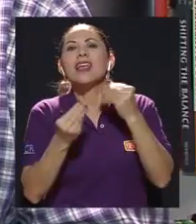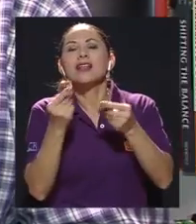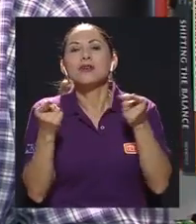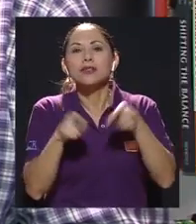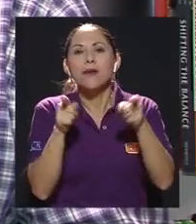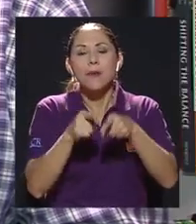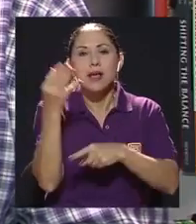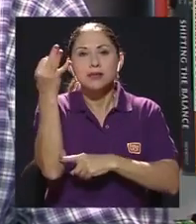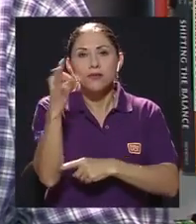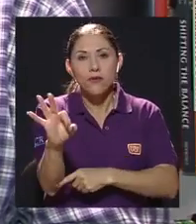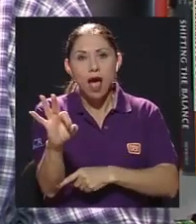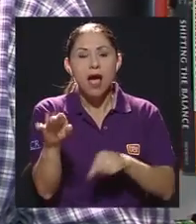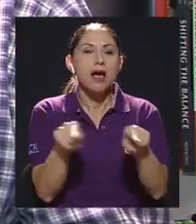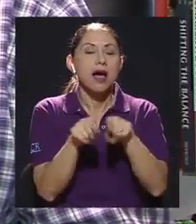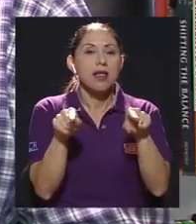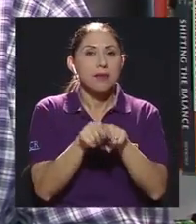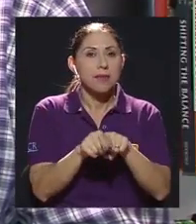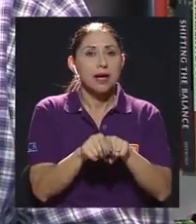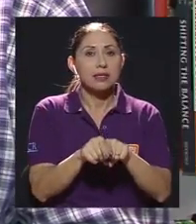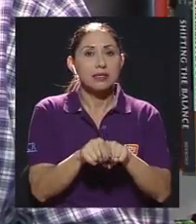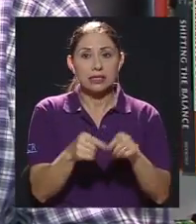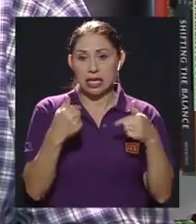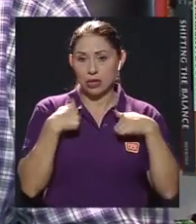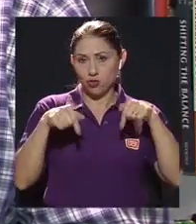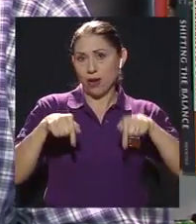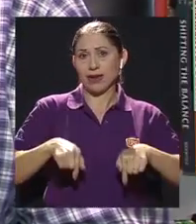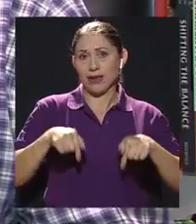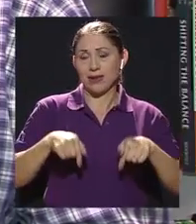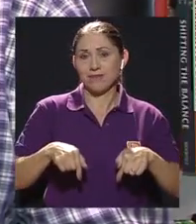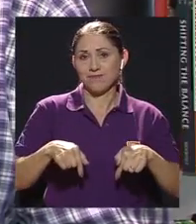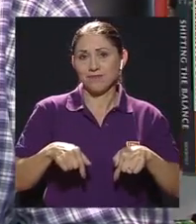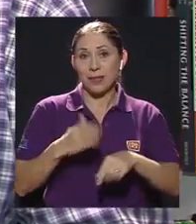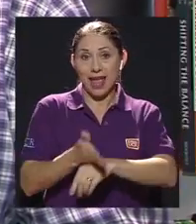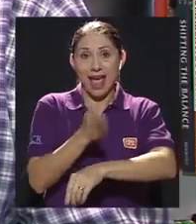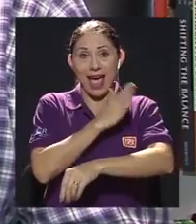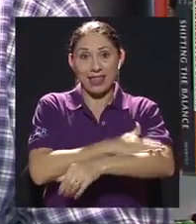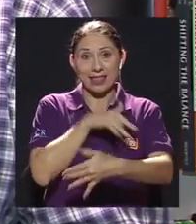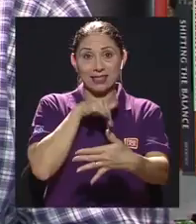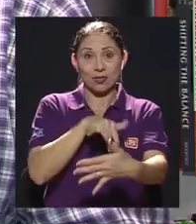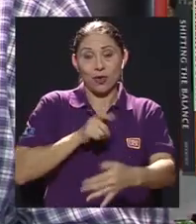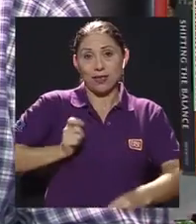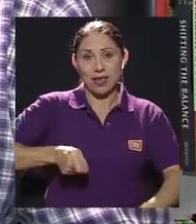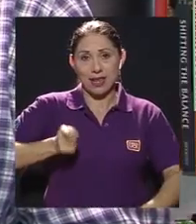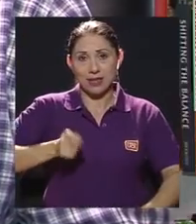Francia, además de que yo aquí, antes de estudiar Derecho,